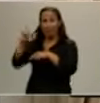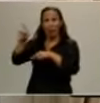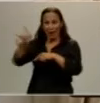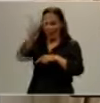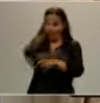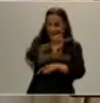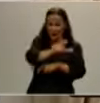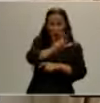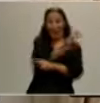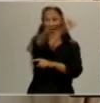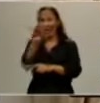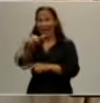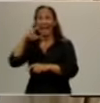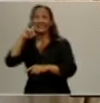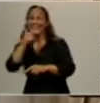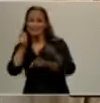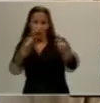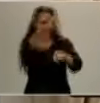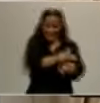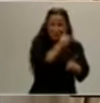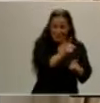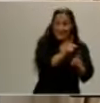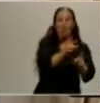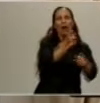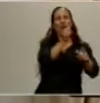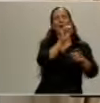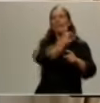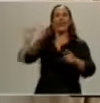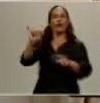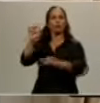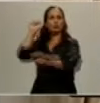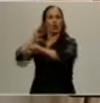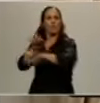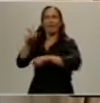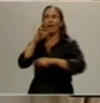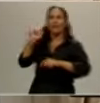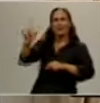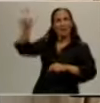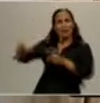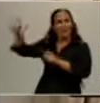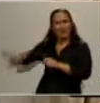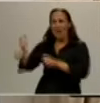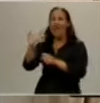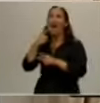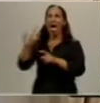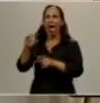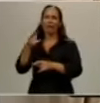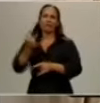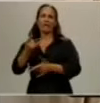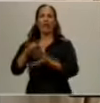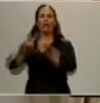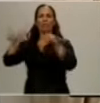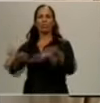Nisman había denunciado ante la justicia penal como usurpadores de títulos que no tenían